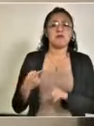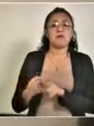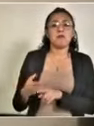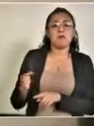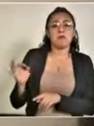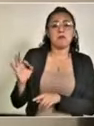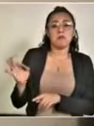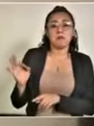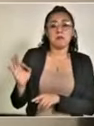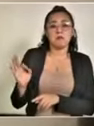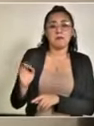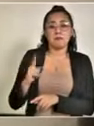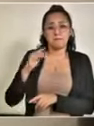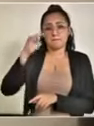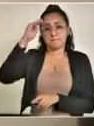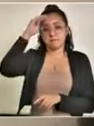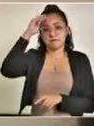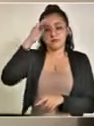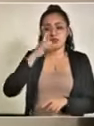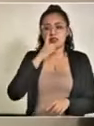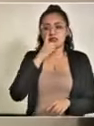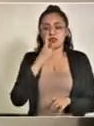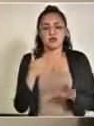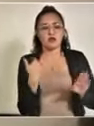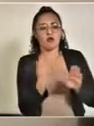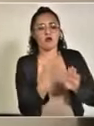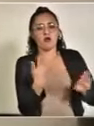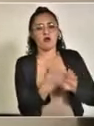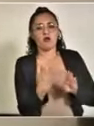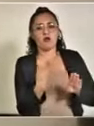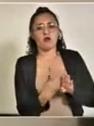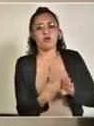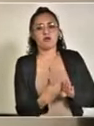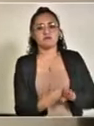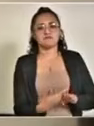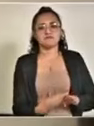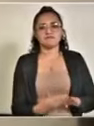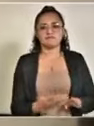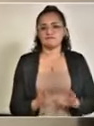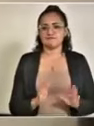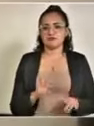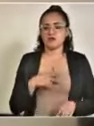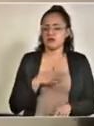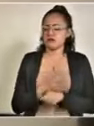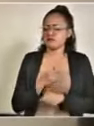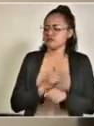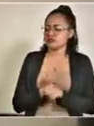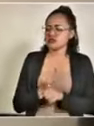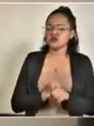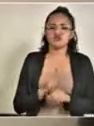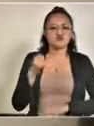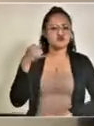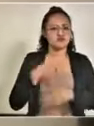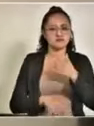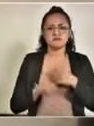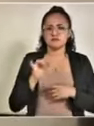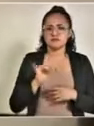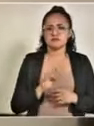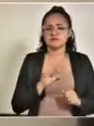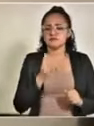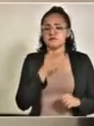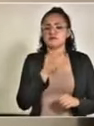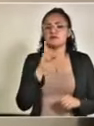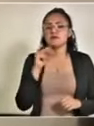supusieron podía decir cosas en contra de ellos. Y lo estamos investigando. Lo otro,